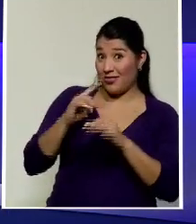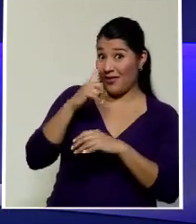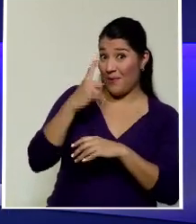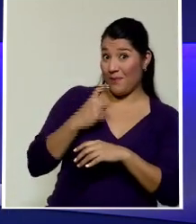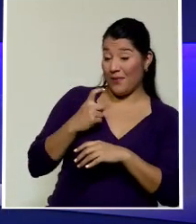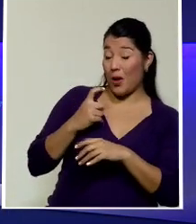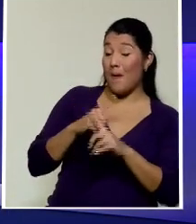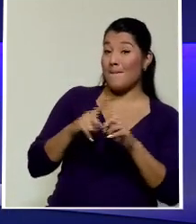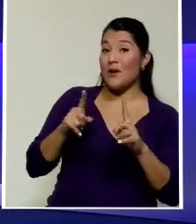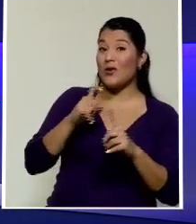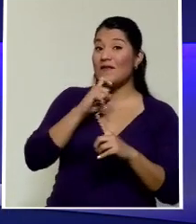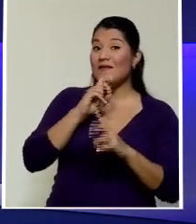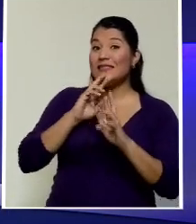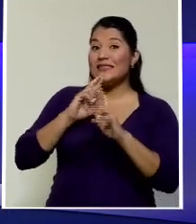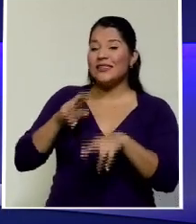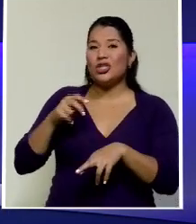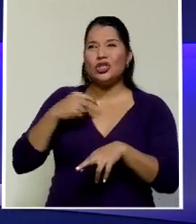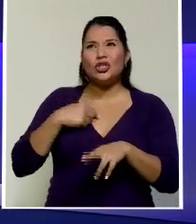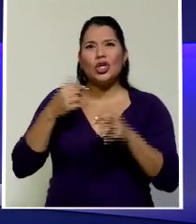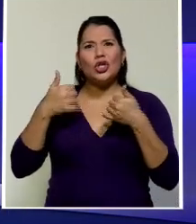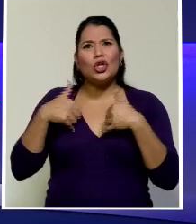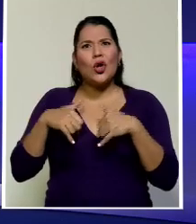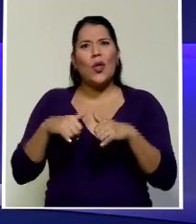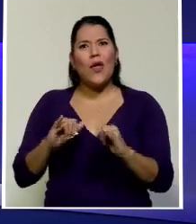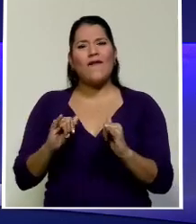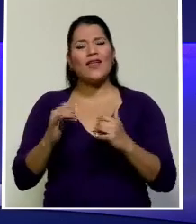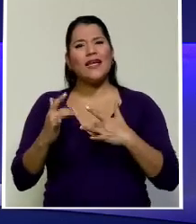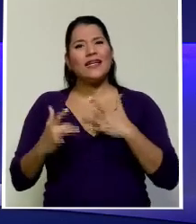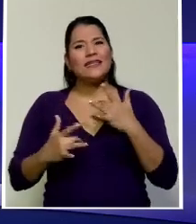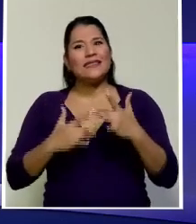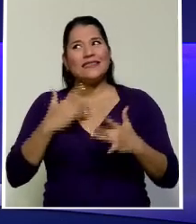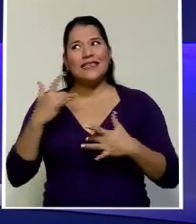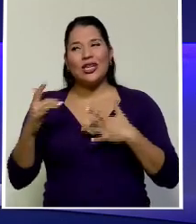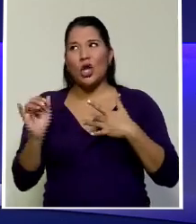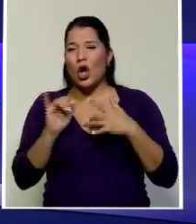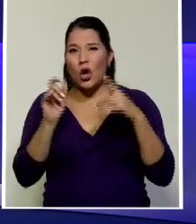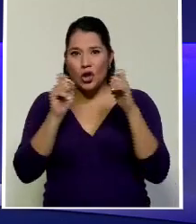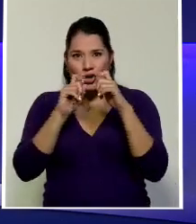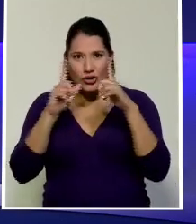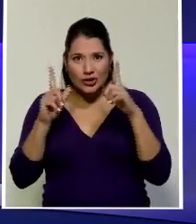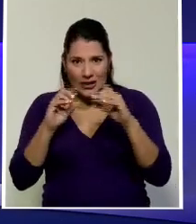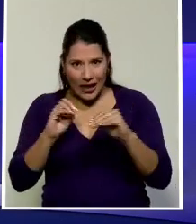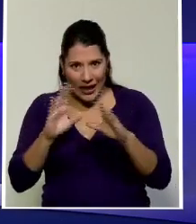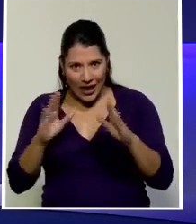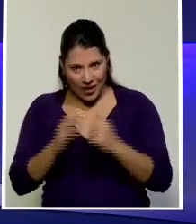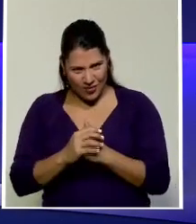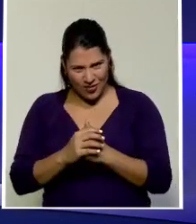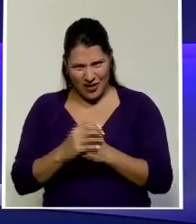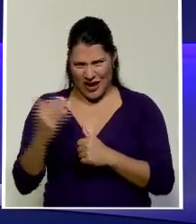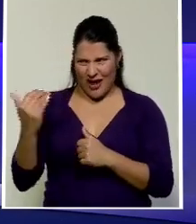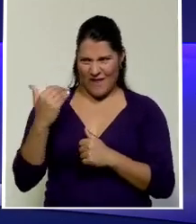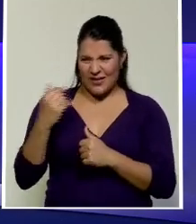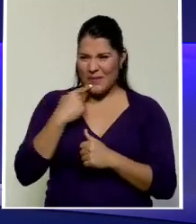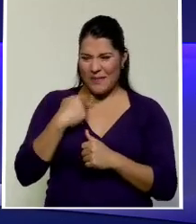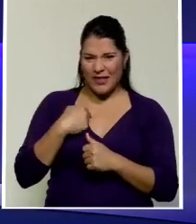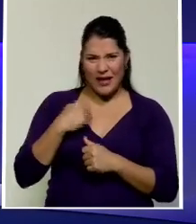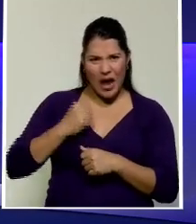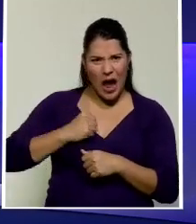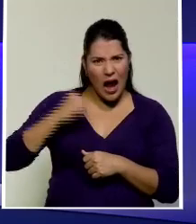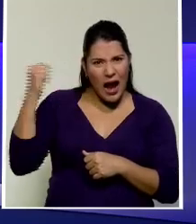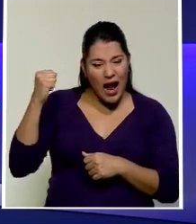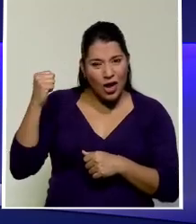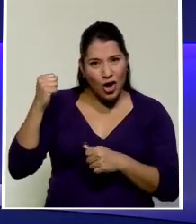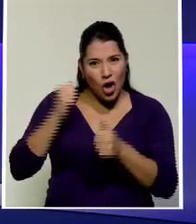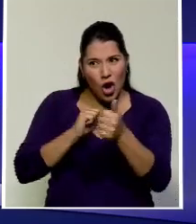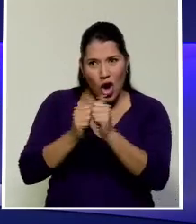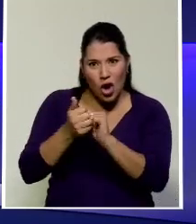yo todavía en este momento siento sorpresa, por supuesto. Imagínate que no le digan, ganaste un concurso centroamericano,